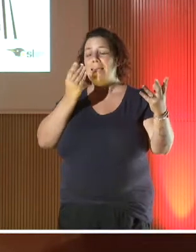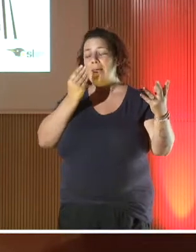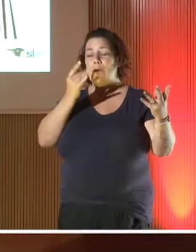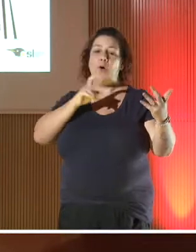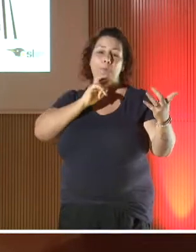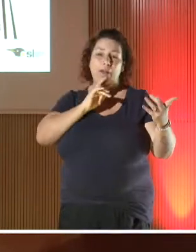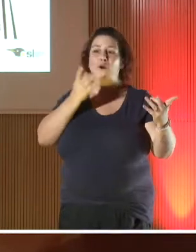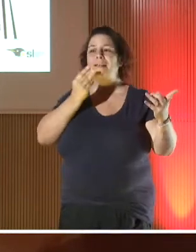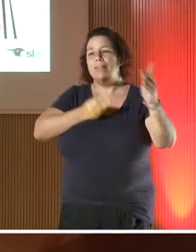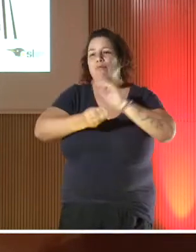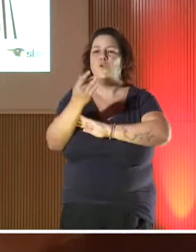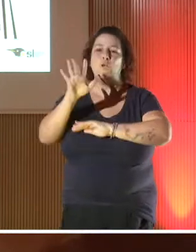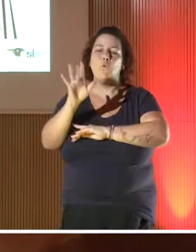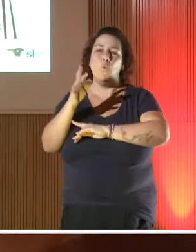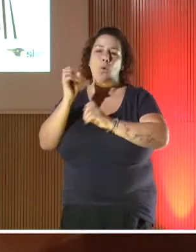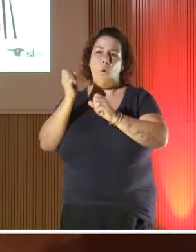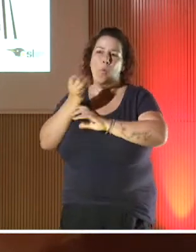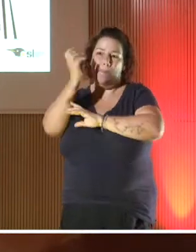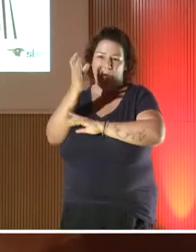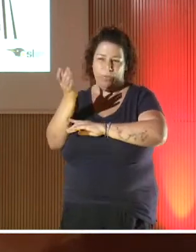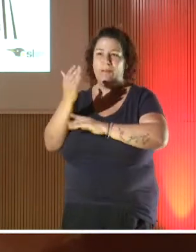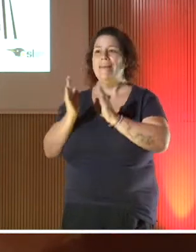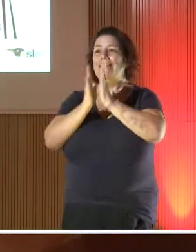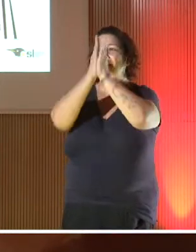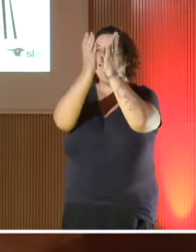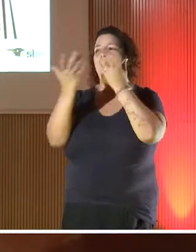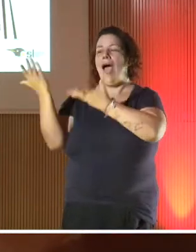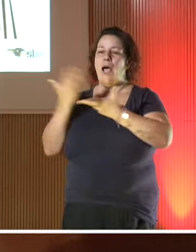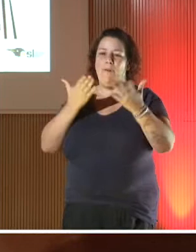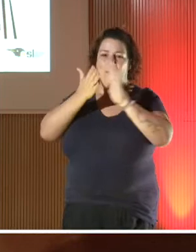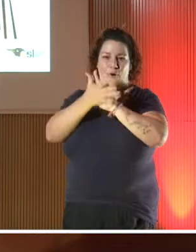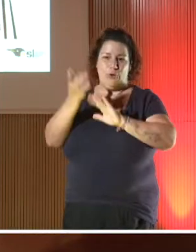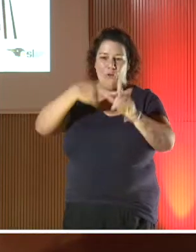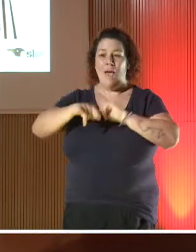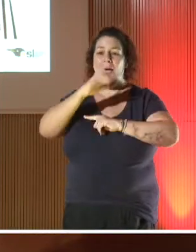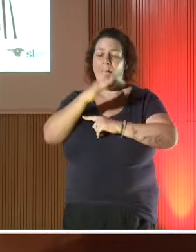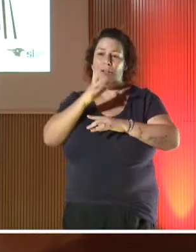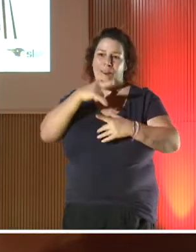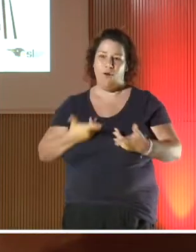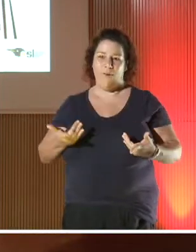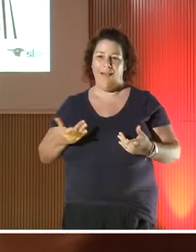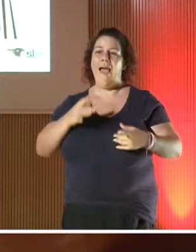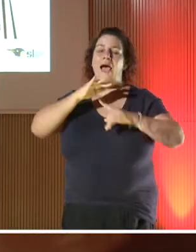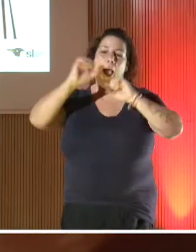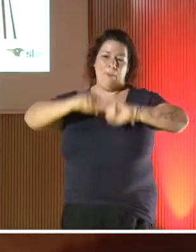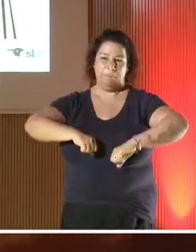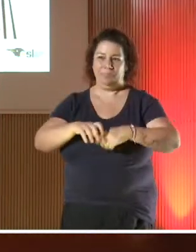Señora. Santa Raquel, madre de Emma, habla con nosotros, ahora es la hora de tu charla. Amén.